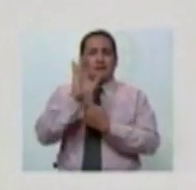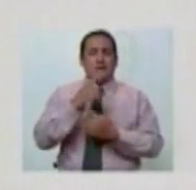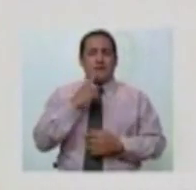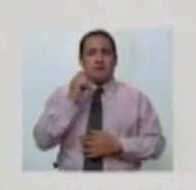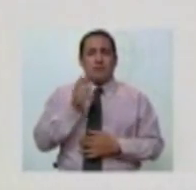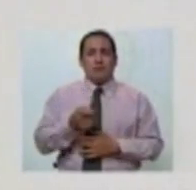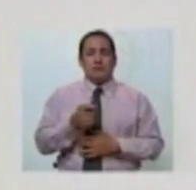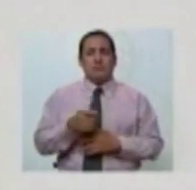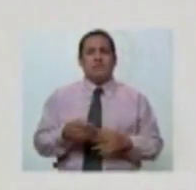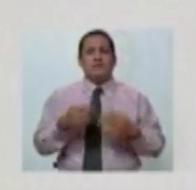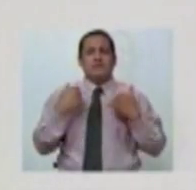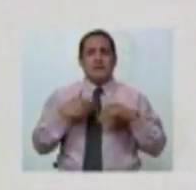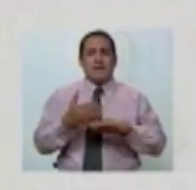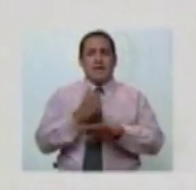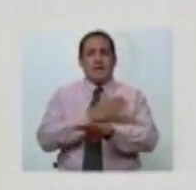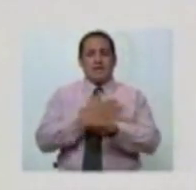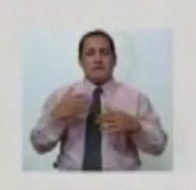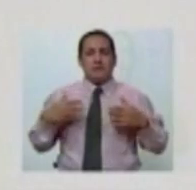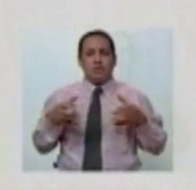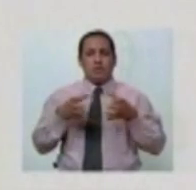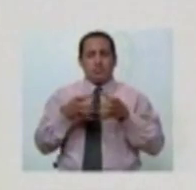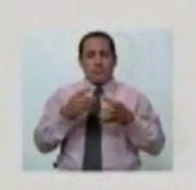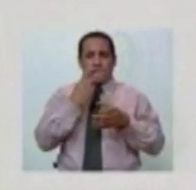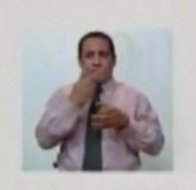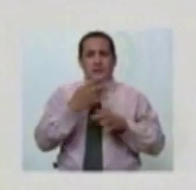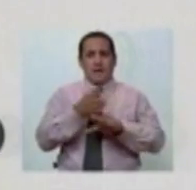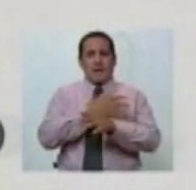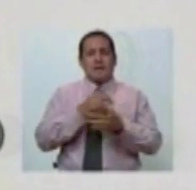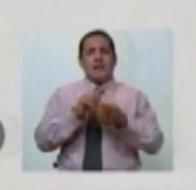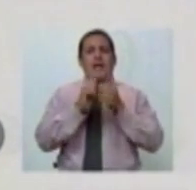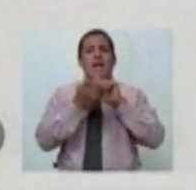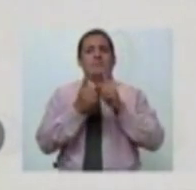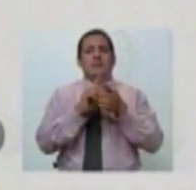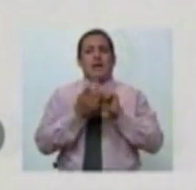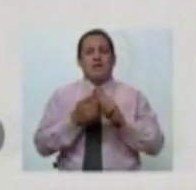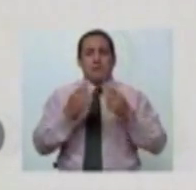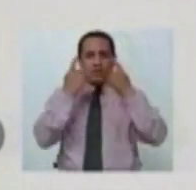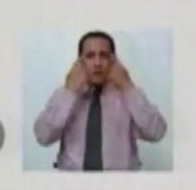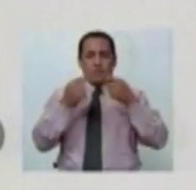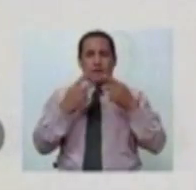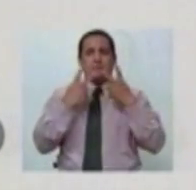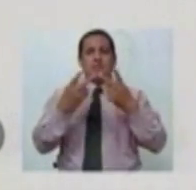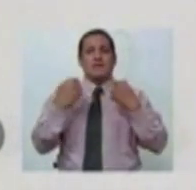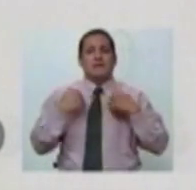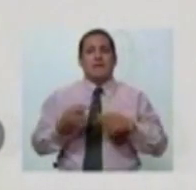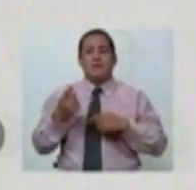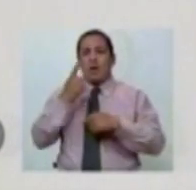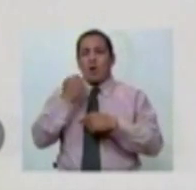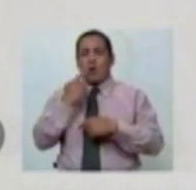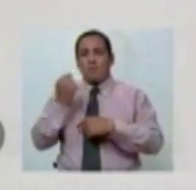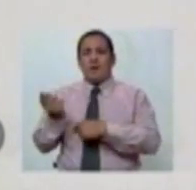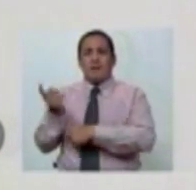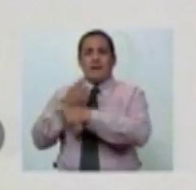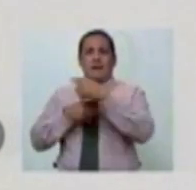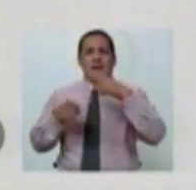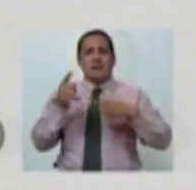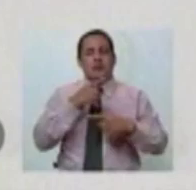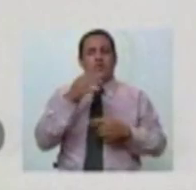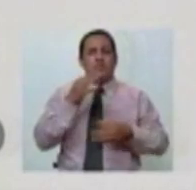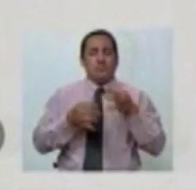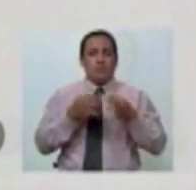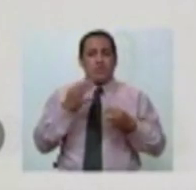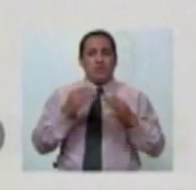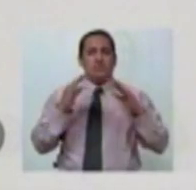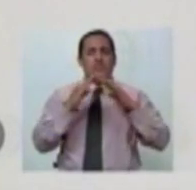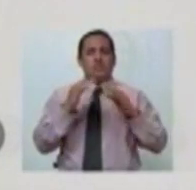la sentencia, ya el Instituto Nacional Penitenciario había modificado la decisión y había regresado a este señor a